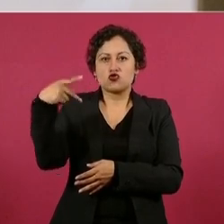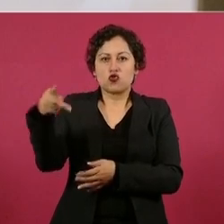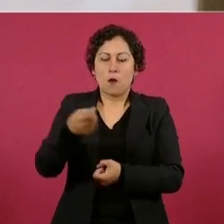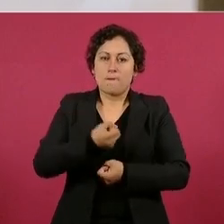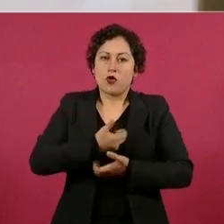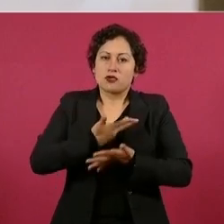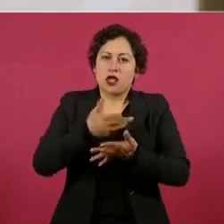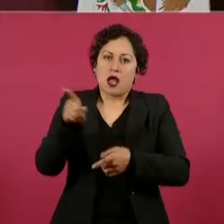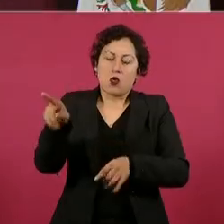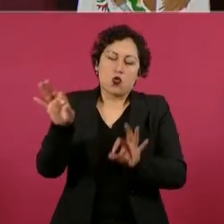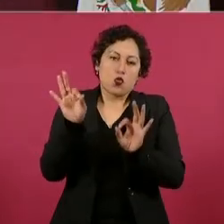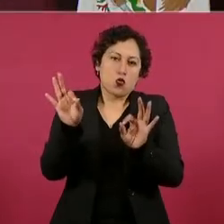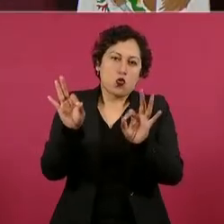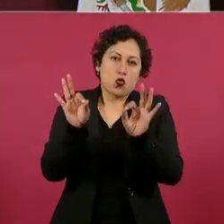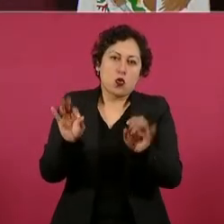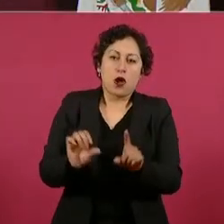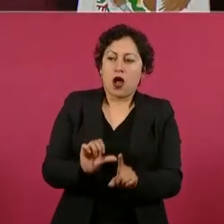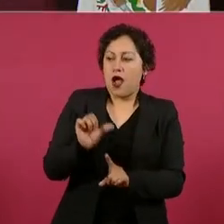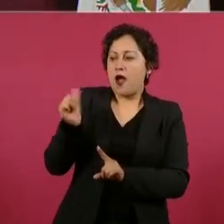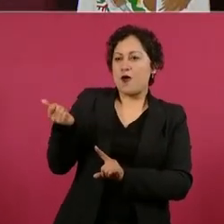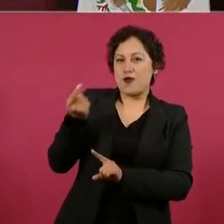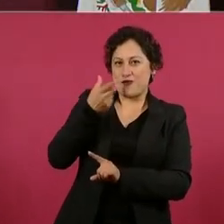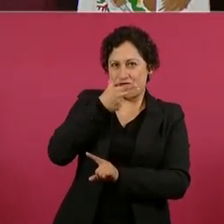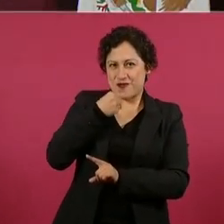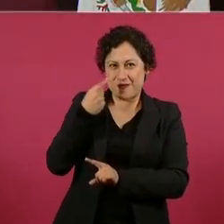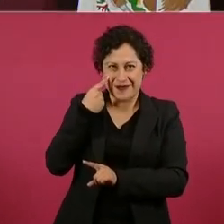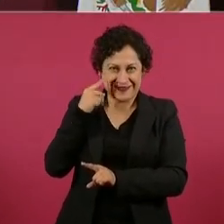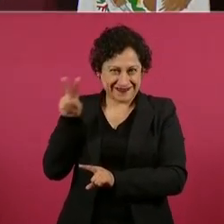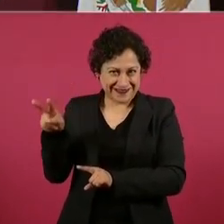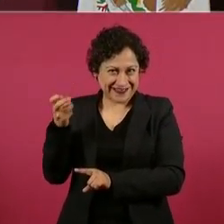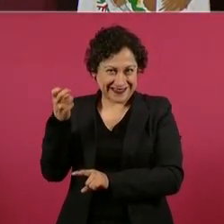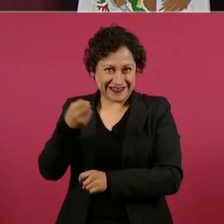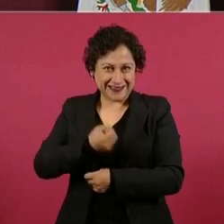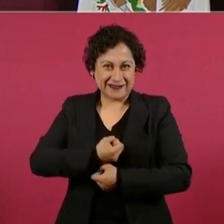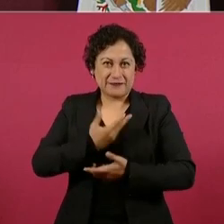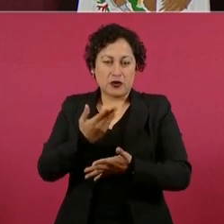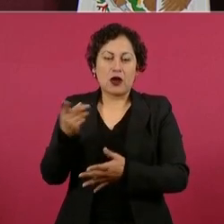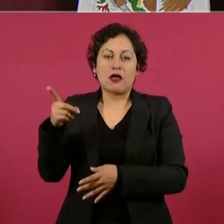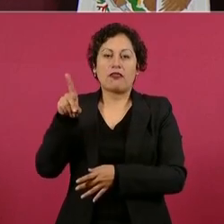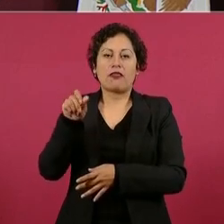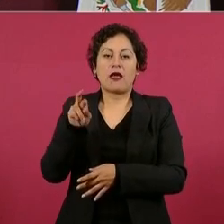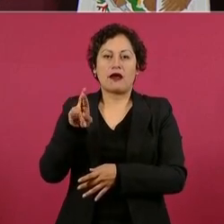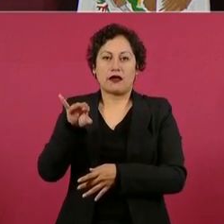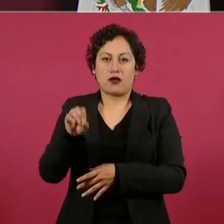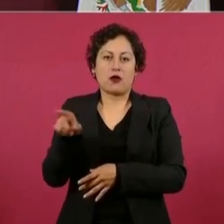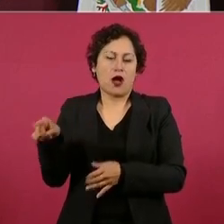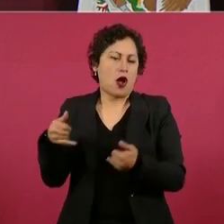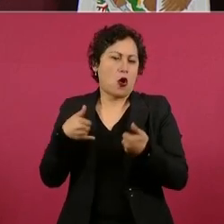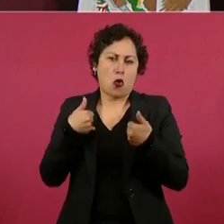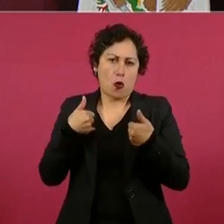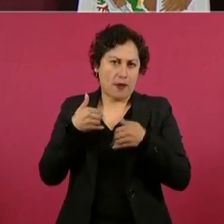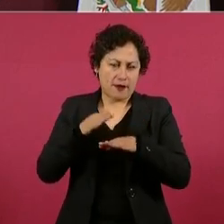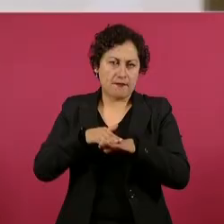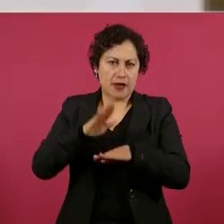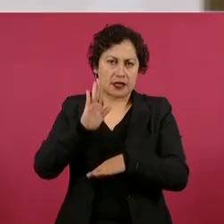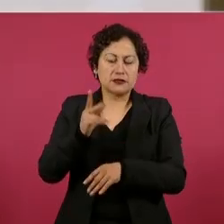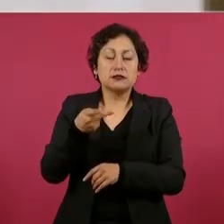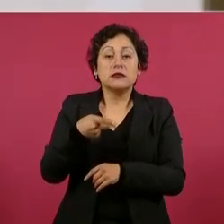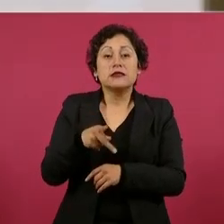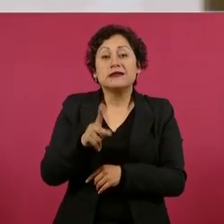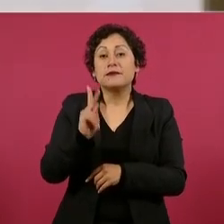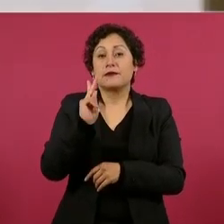Darío era más joven y todos lo admiraban, pero se vuelve